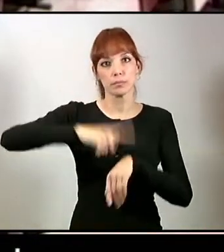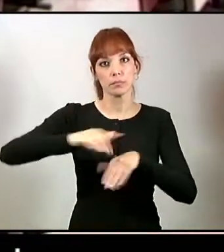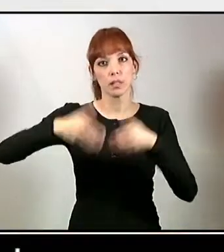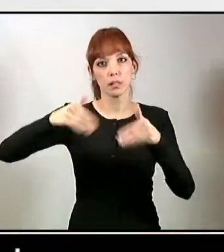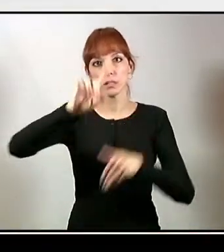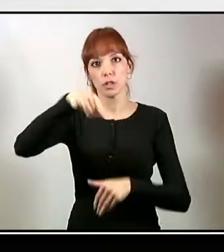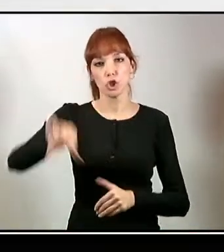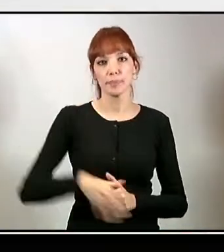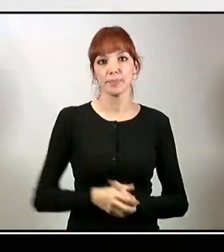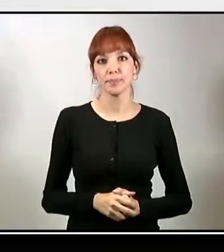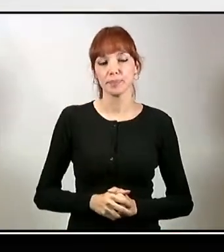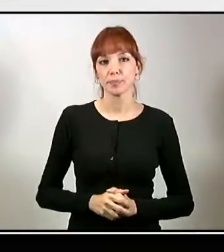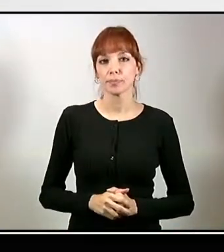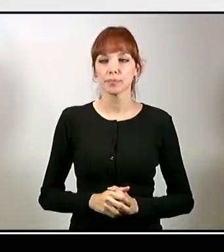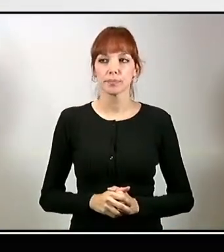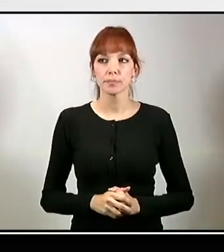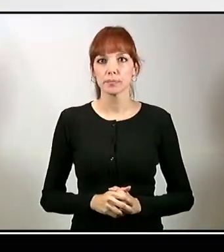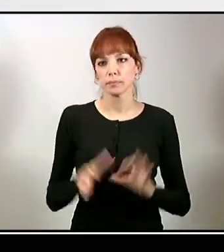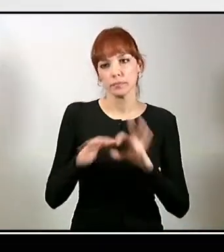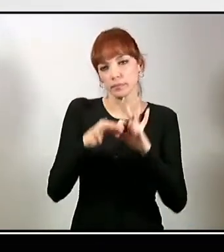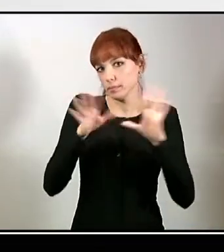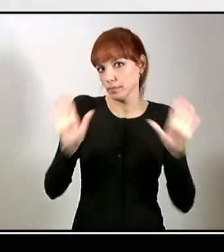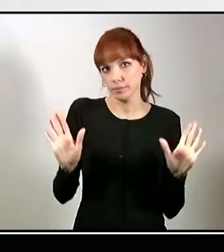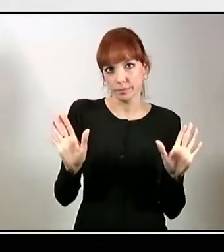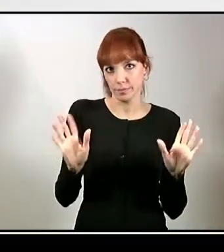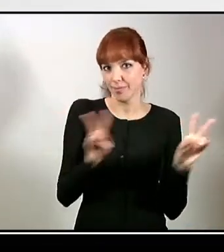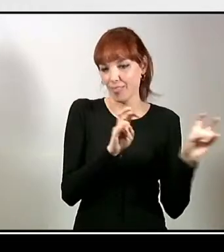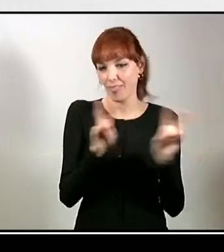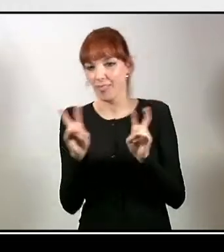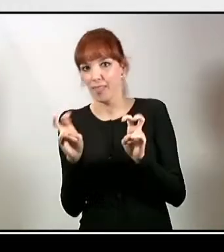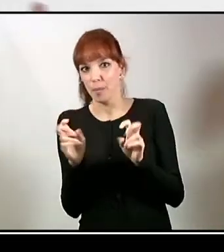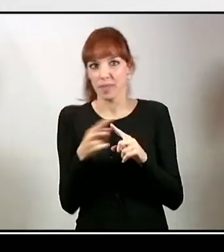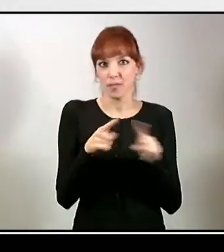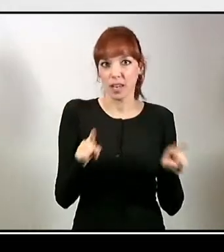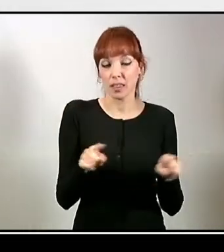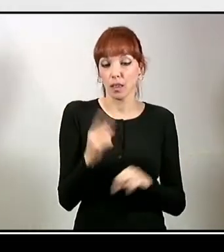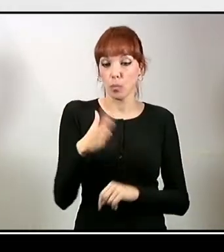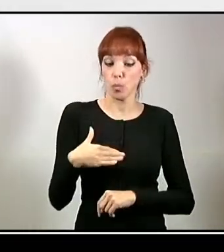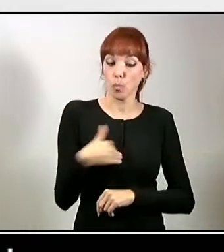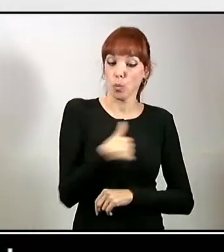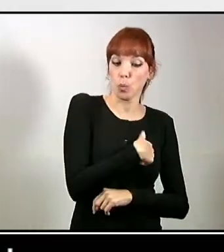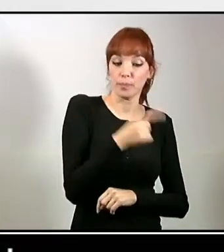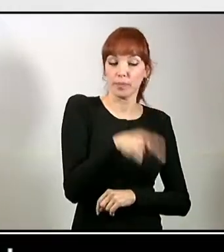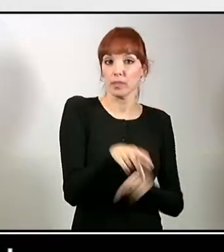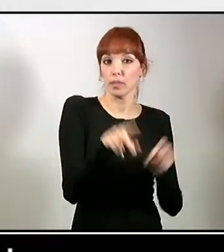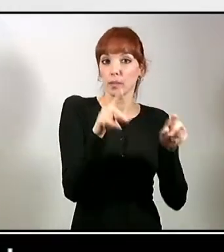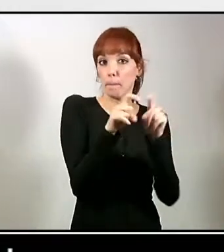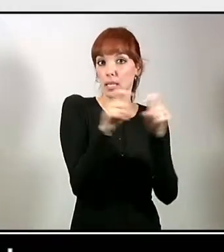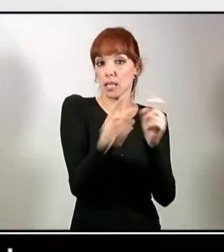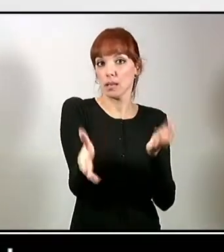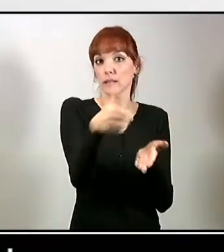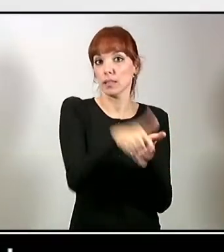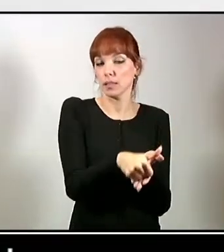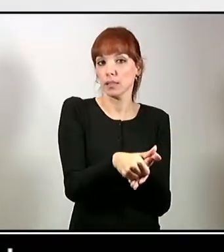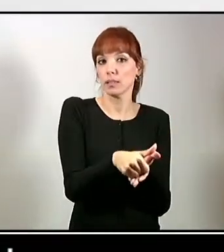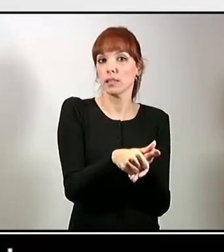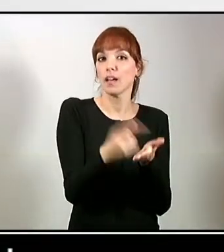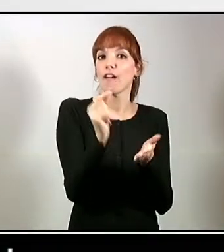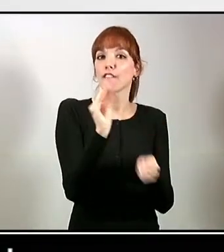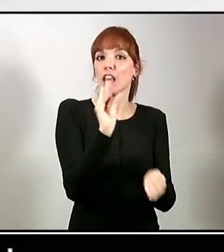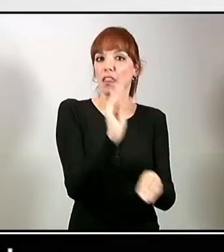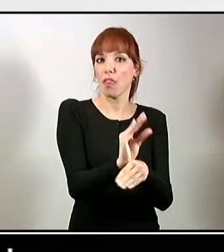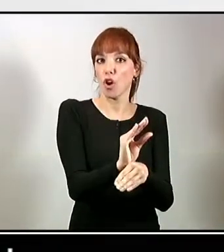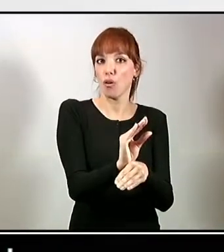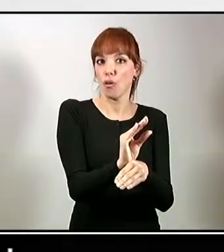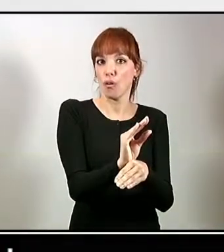No tiene absolutamente nada que ver, son dos procedimientos diferentes. Por un lado, la empresa solicitó financiación, lo que